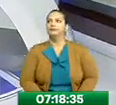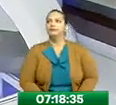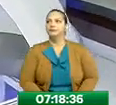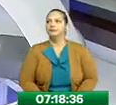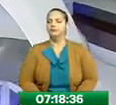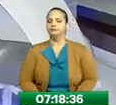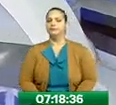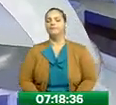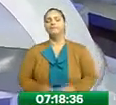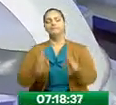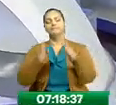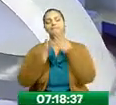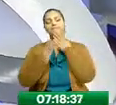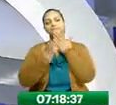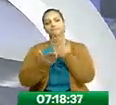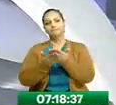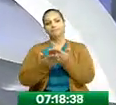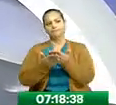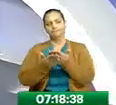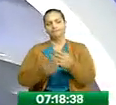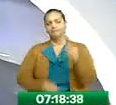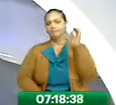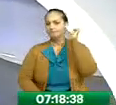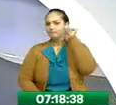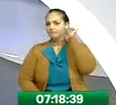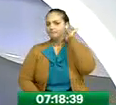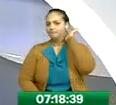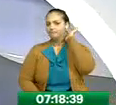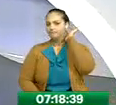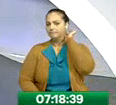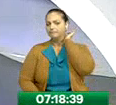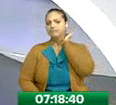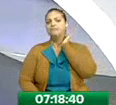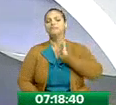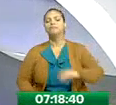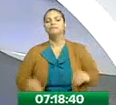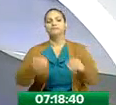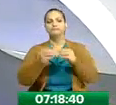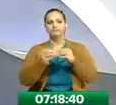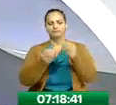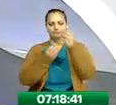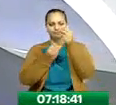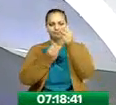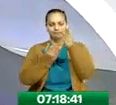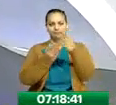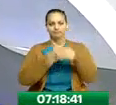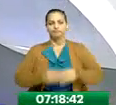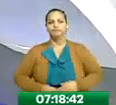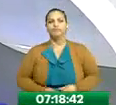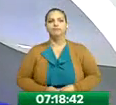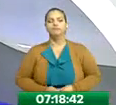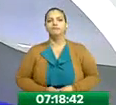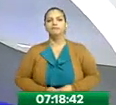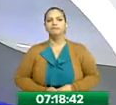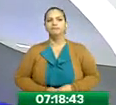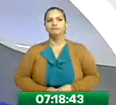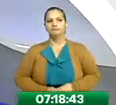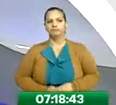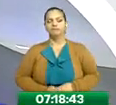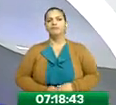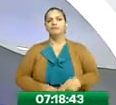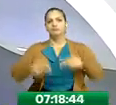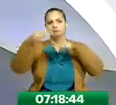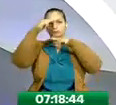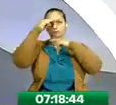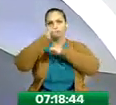Gracias, amables televidentes, por dispensarnos con su amable sintonía. Estamos de vuelta con más en información. Lisa. Claro que sí, información